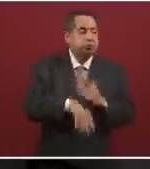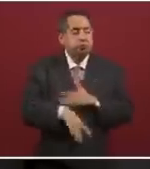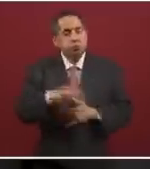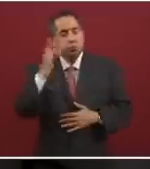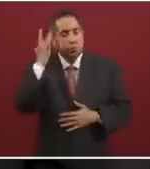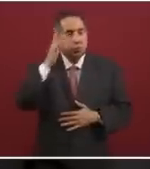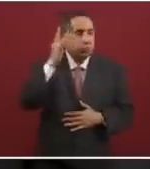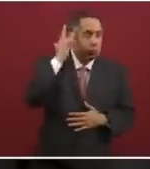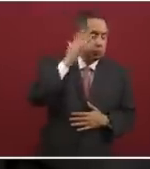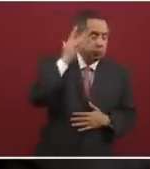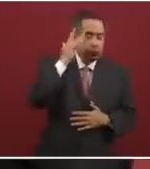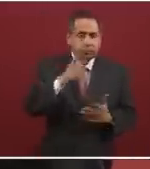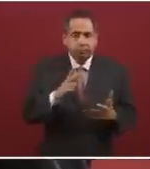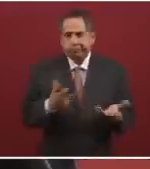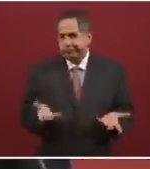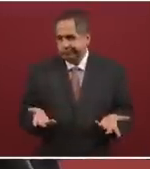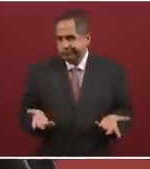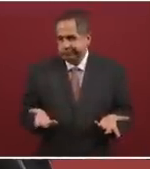Hagan un análisis